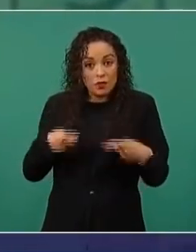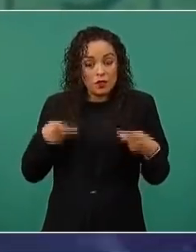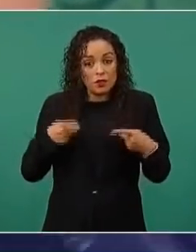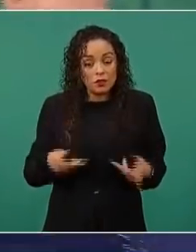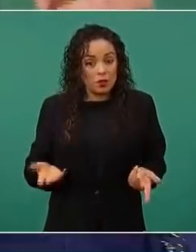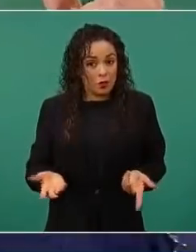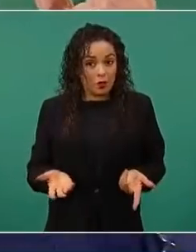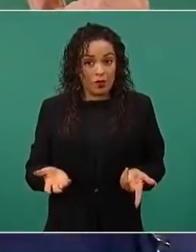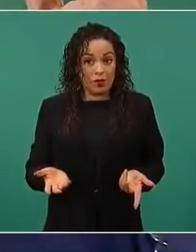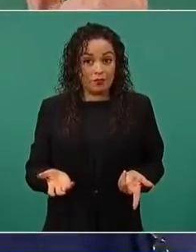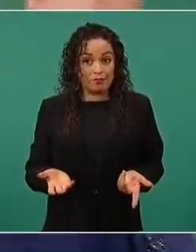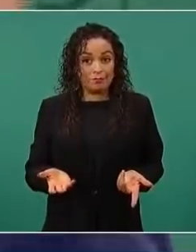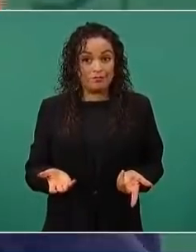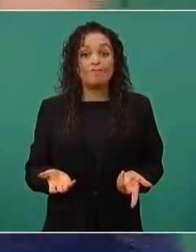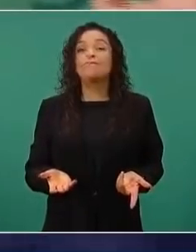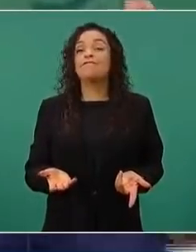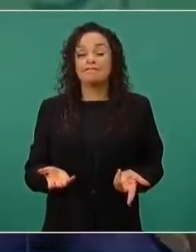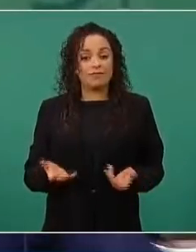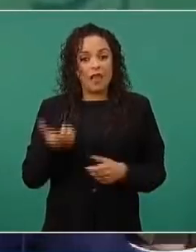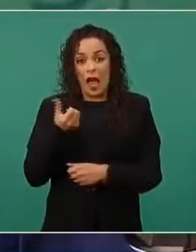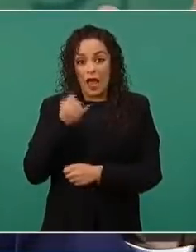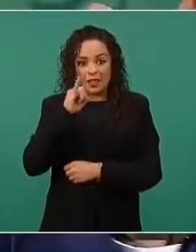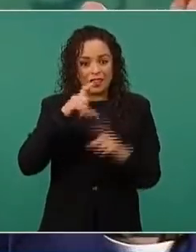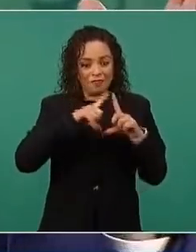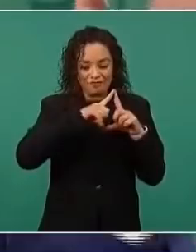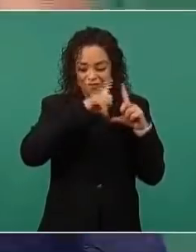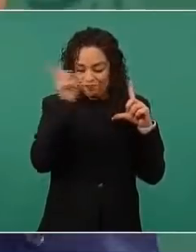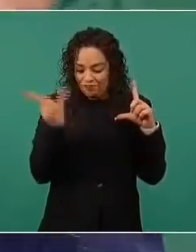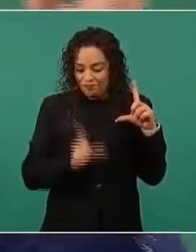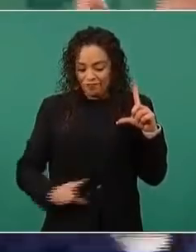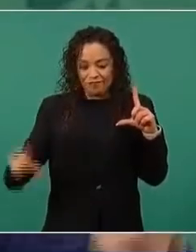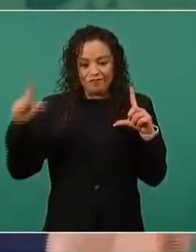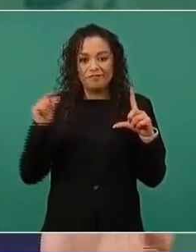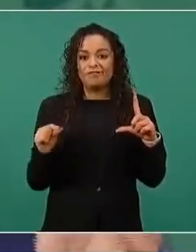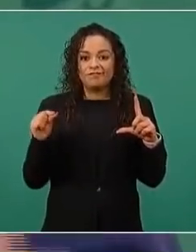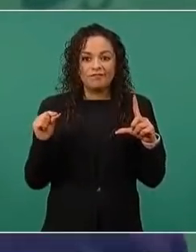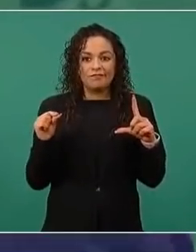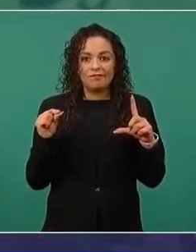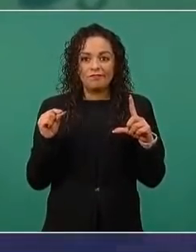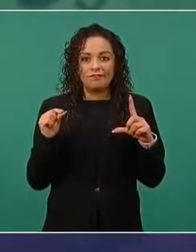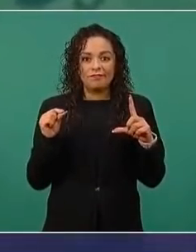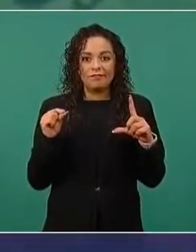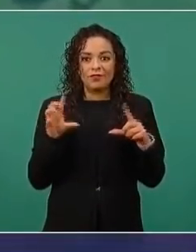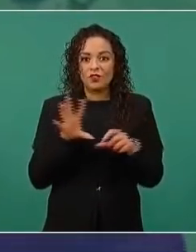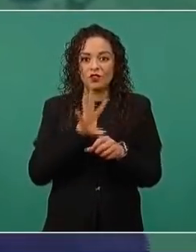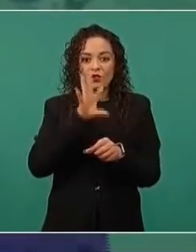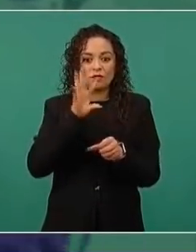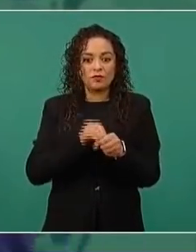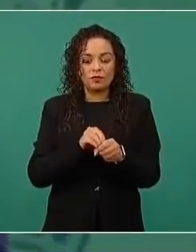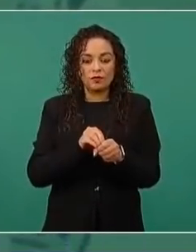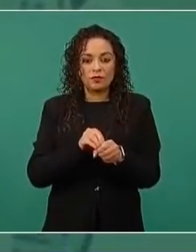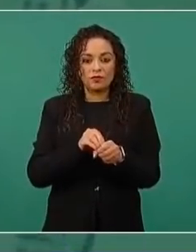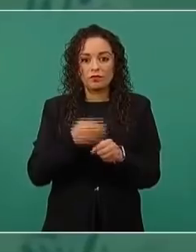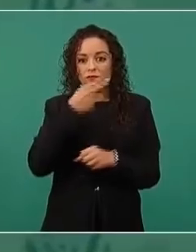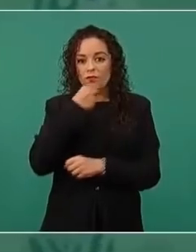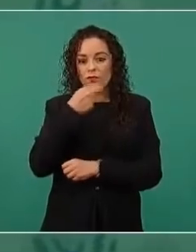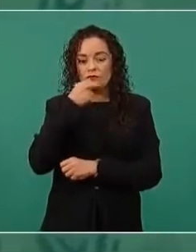Y así, ¿no?, por todo el país. En mi estado, don Polo Valenzuela